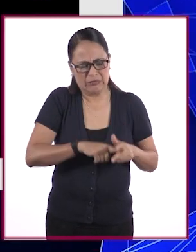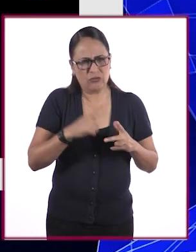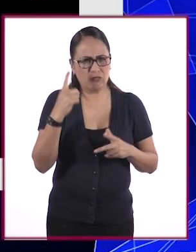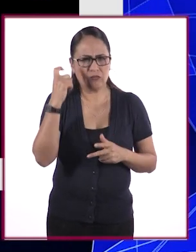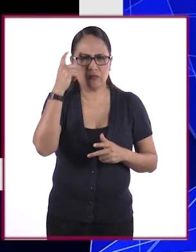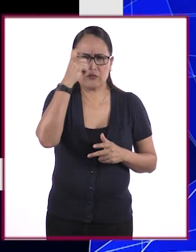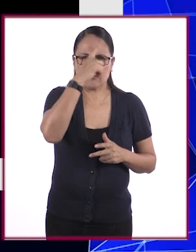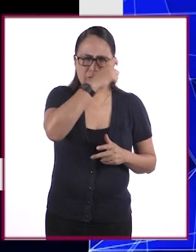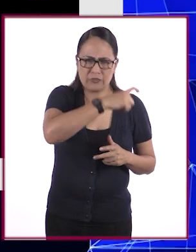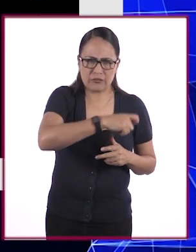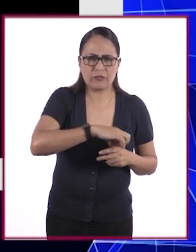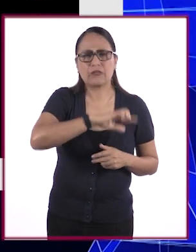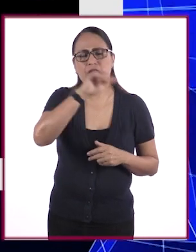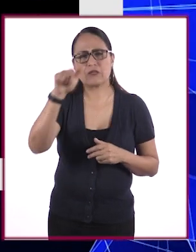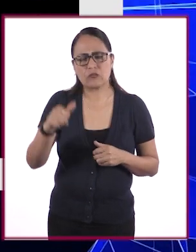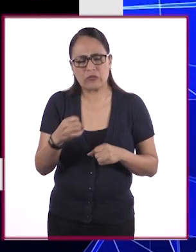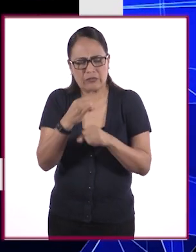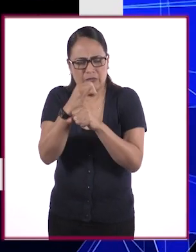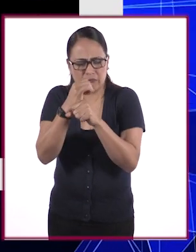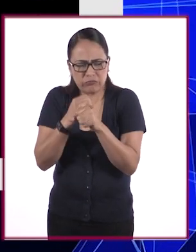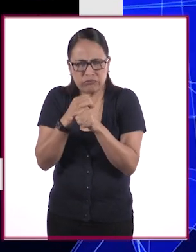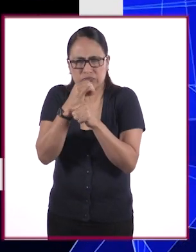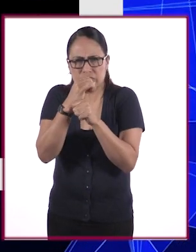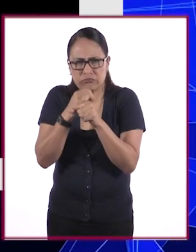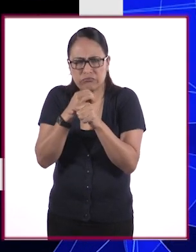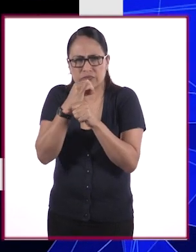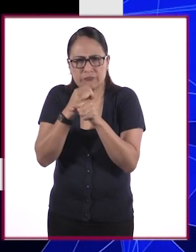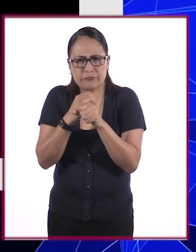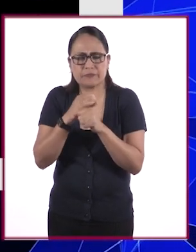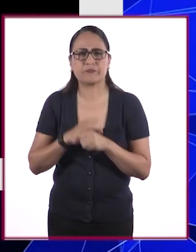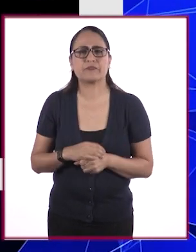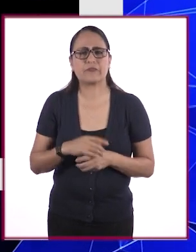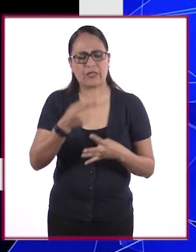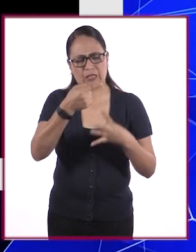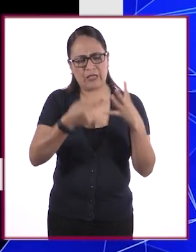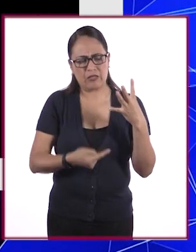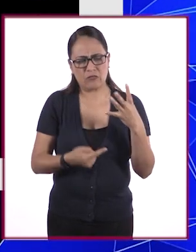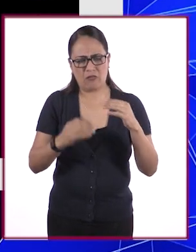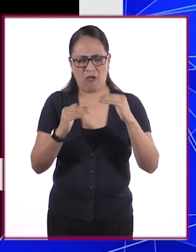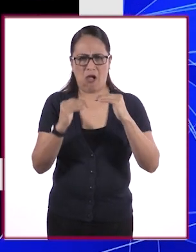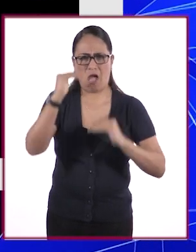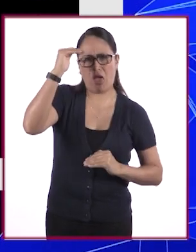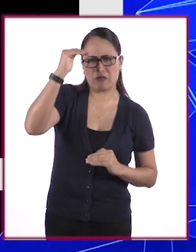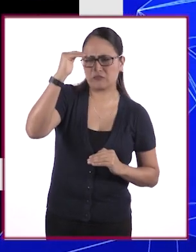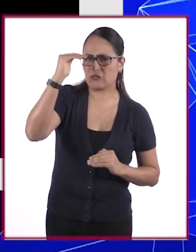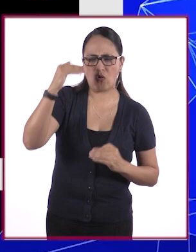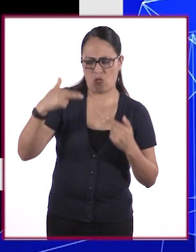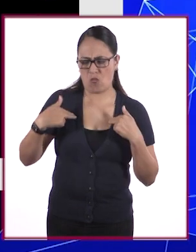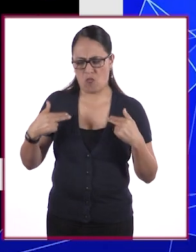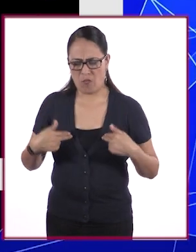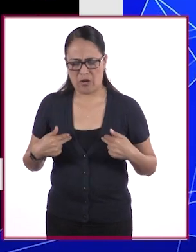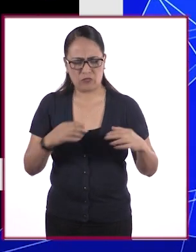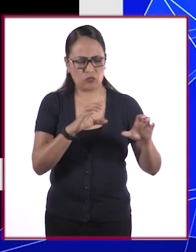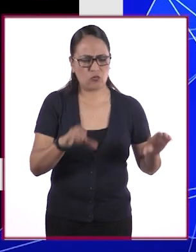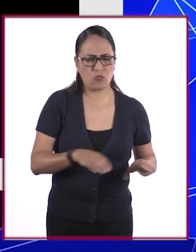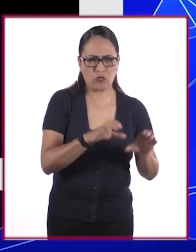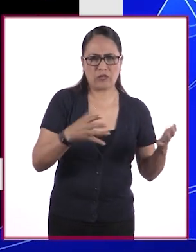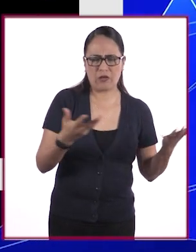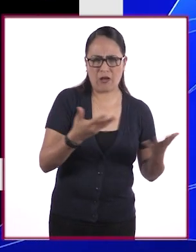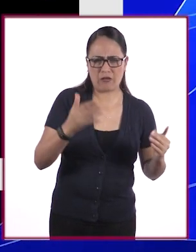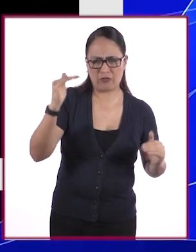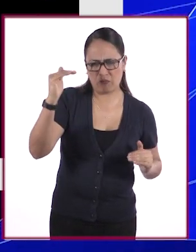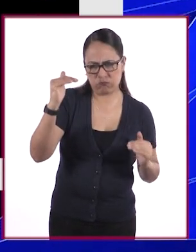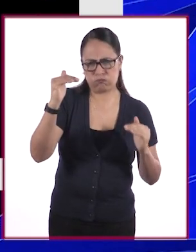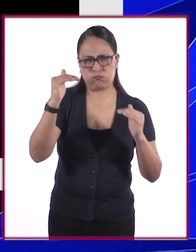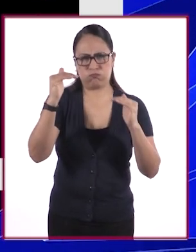lograr, y entonces la investigación trata de eliminar esa brecha entre lo que pueden hacer los humanos y lo que pueden hacer